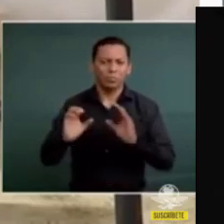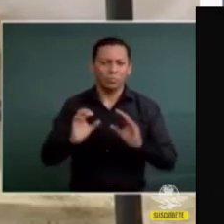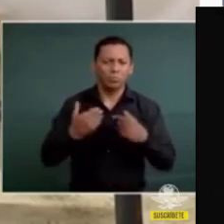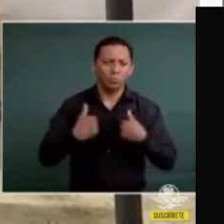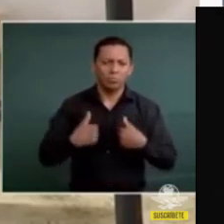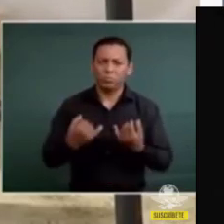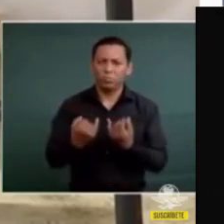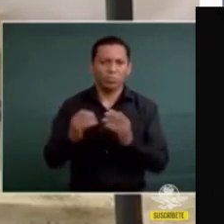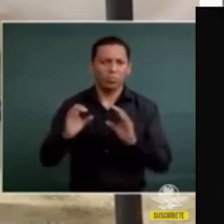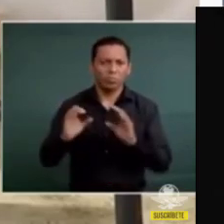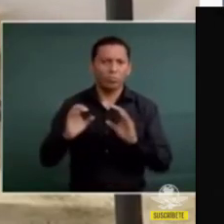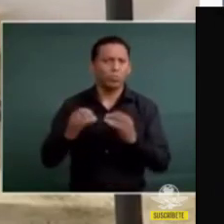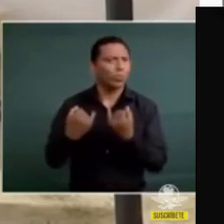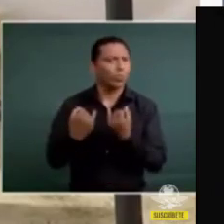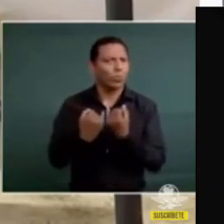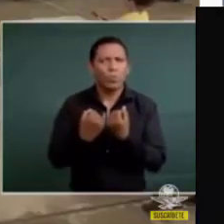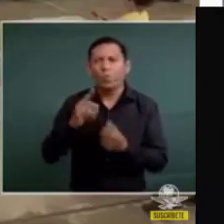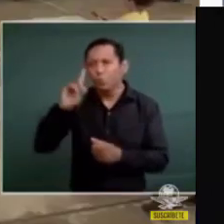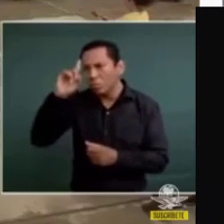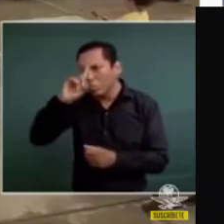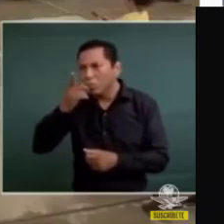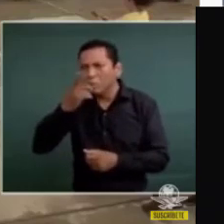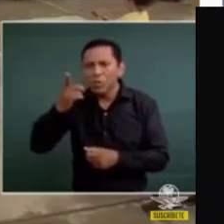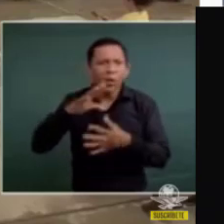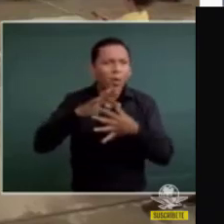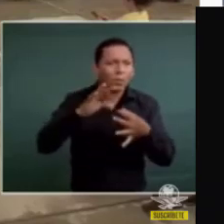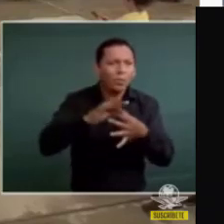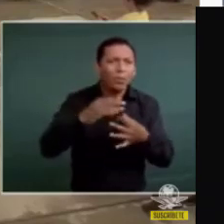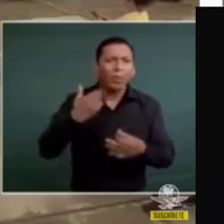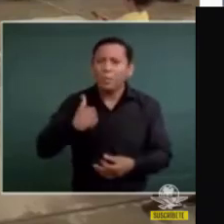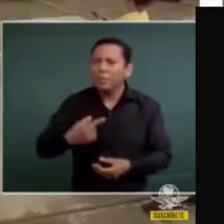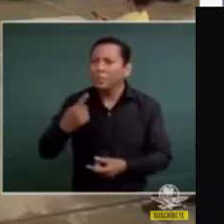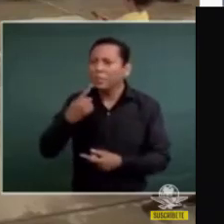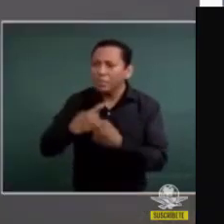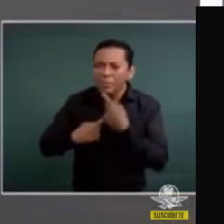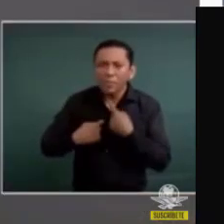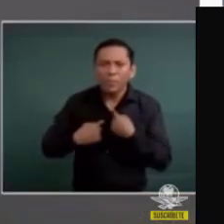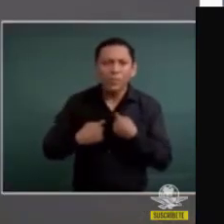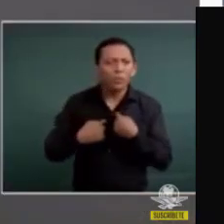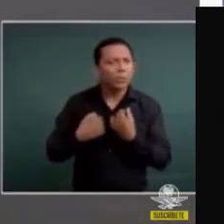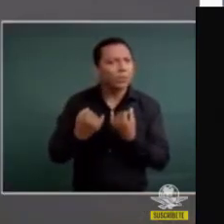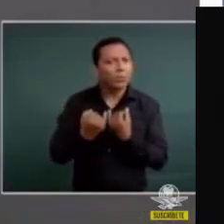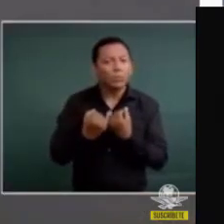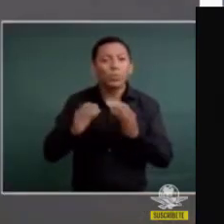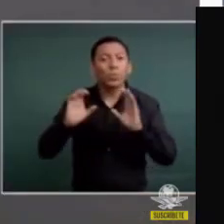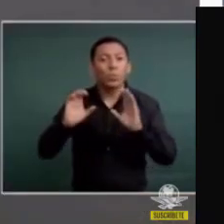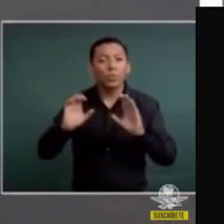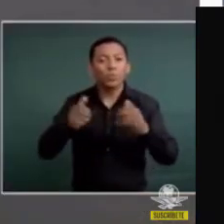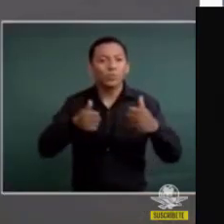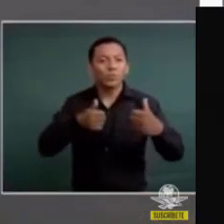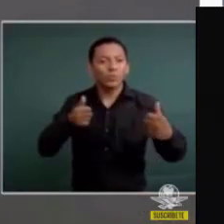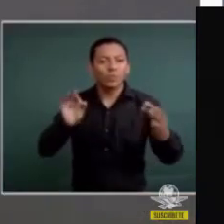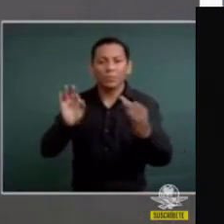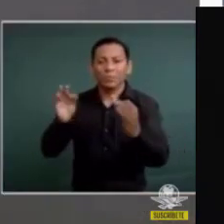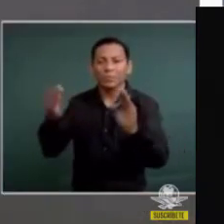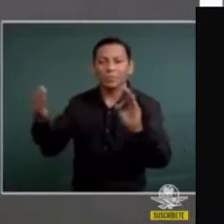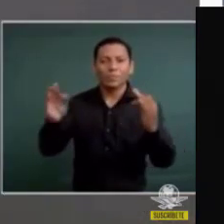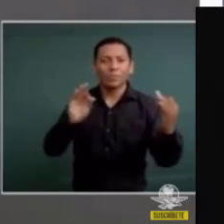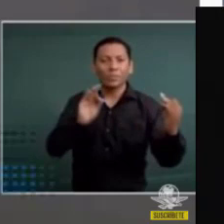los mismos que yo recomiendo y que a mí me han dicho la sana distancia